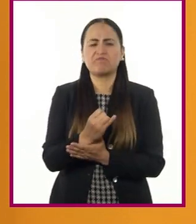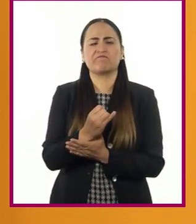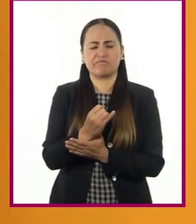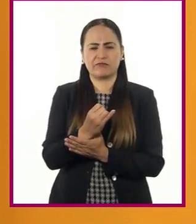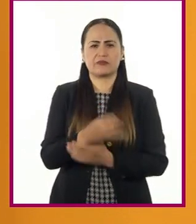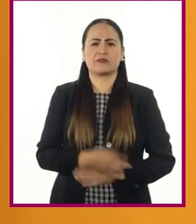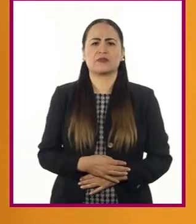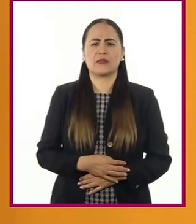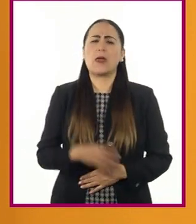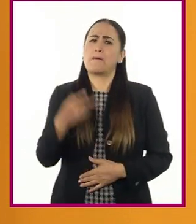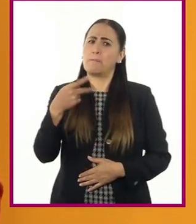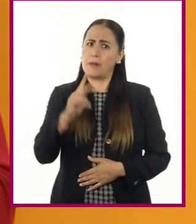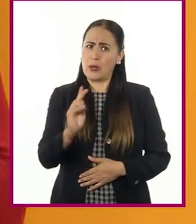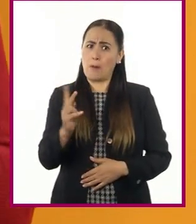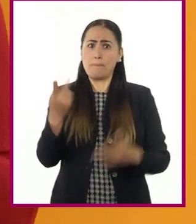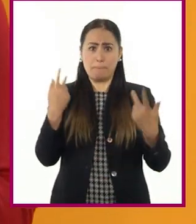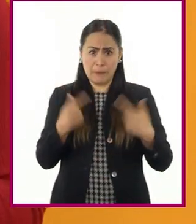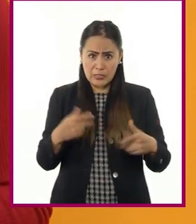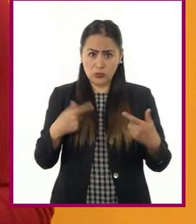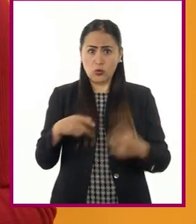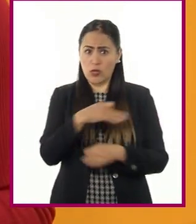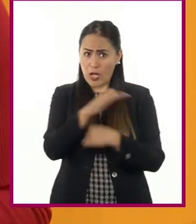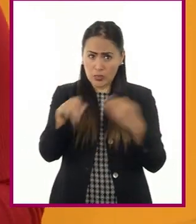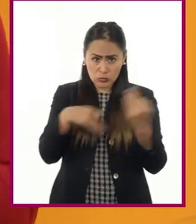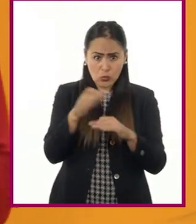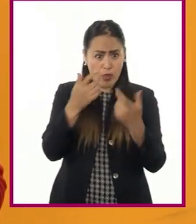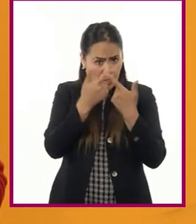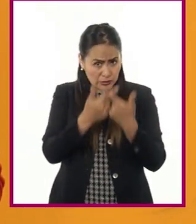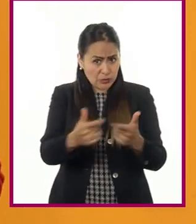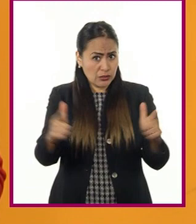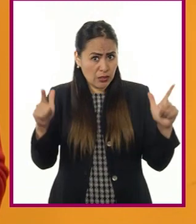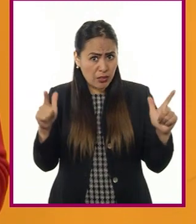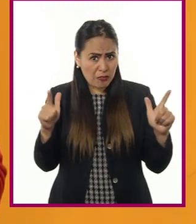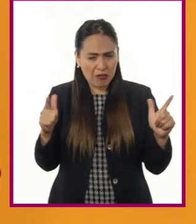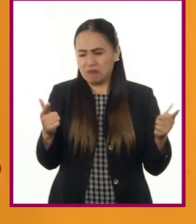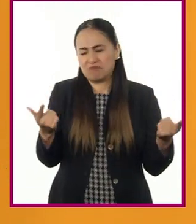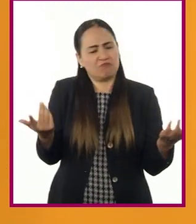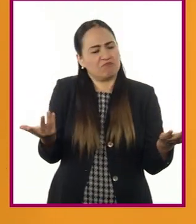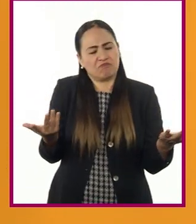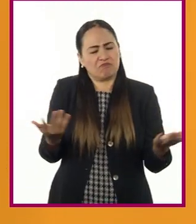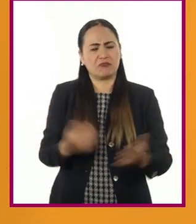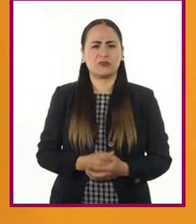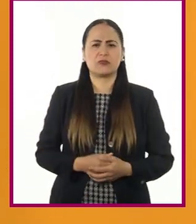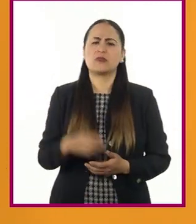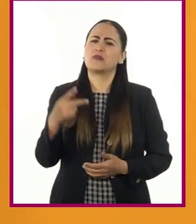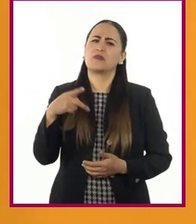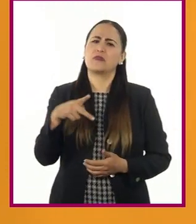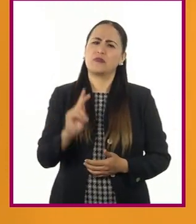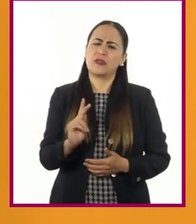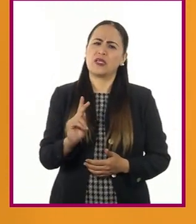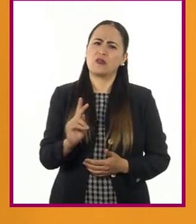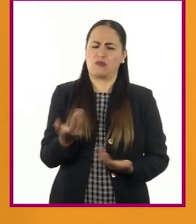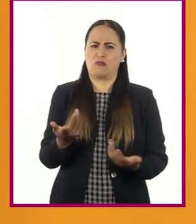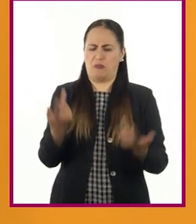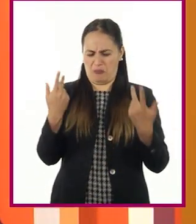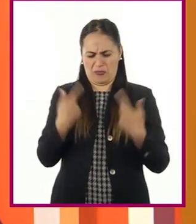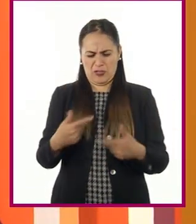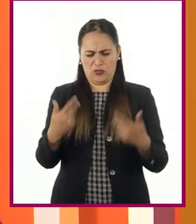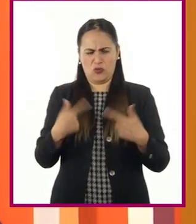no todas las personas viven su libertad plenamente. Entonces, ¿qué significa ser una persona